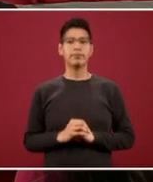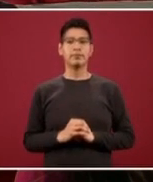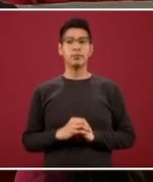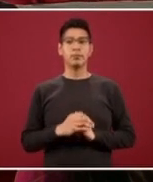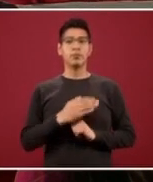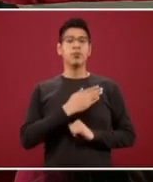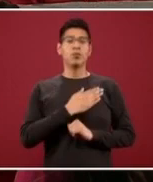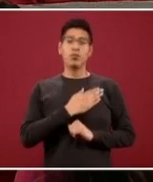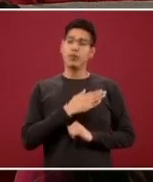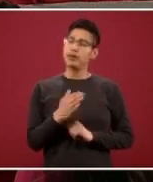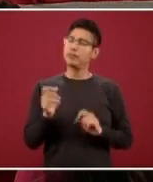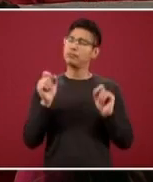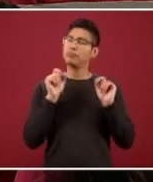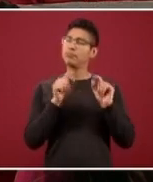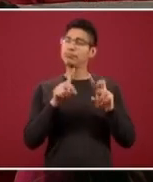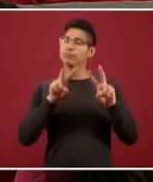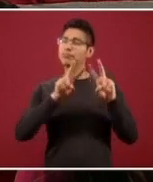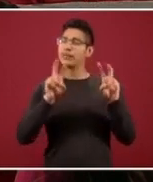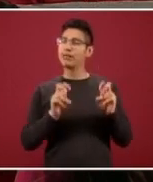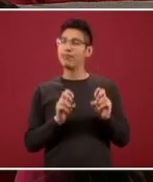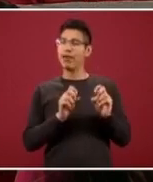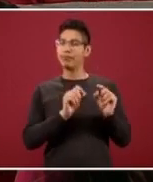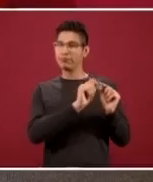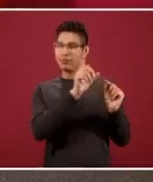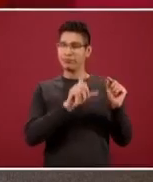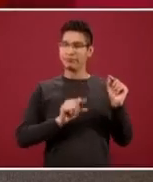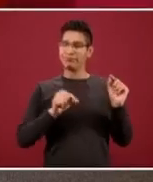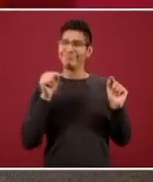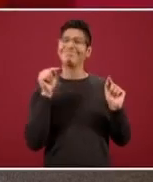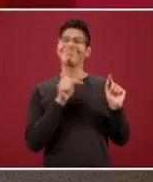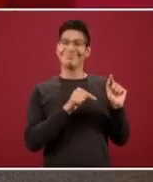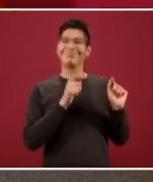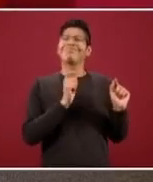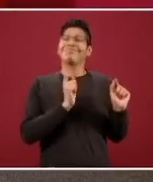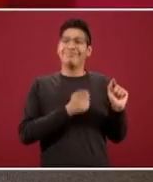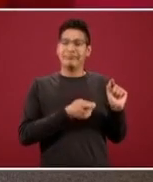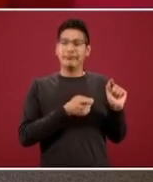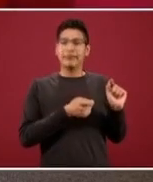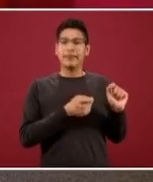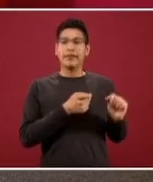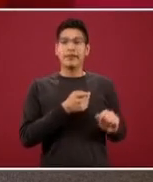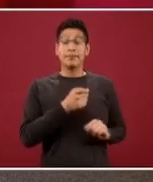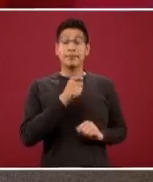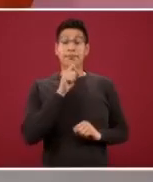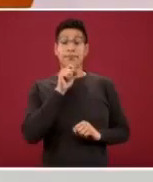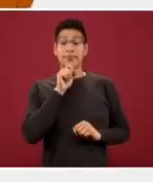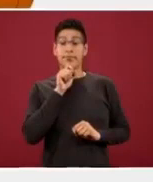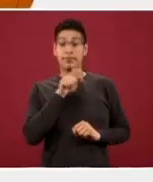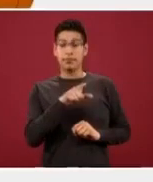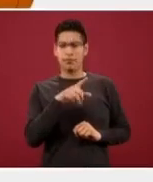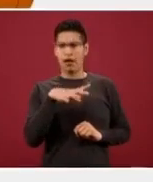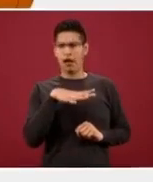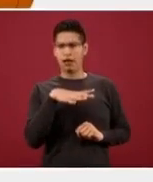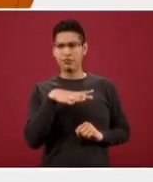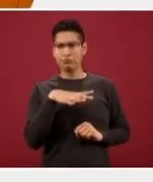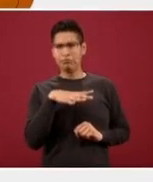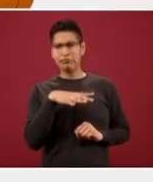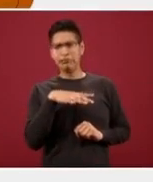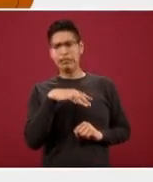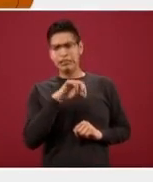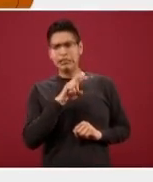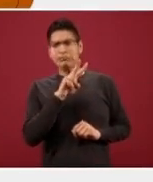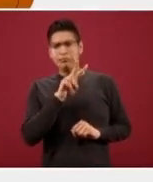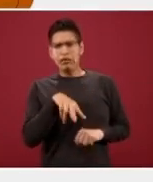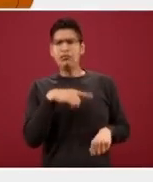Bien, en cuanto al panorama nacional, ya también tenemos un total de